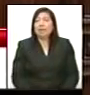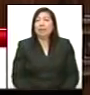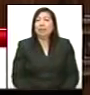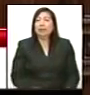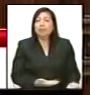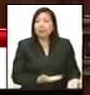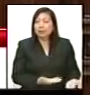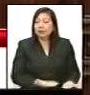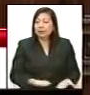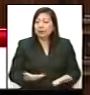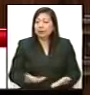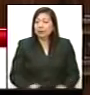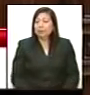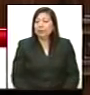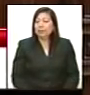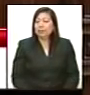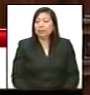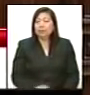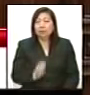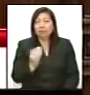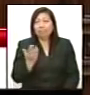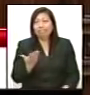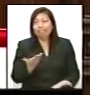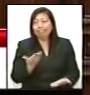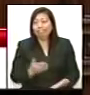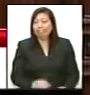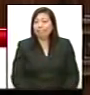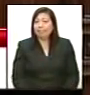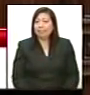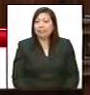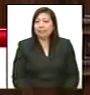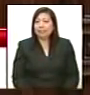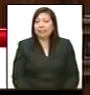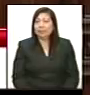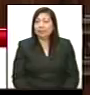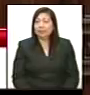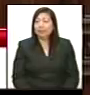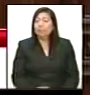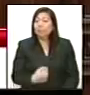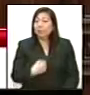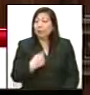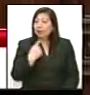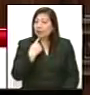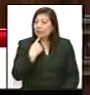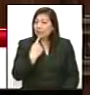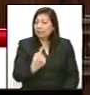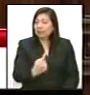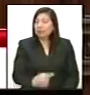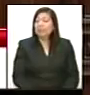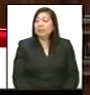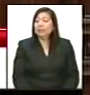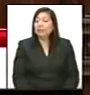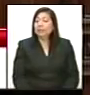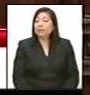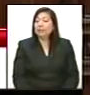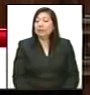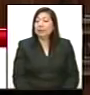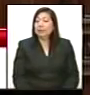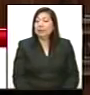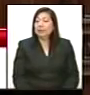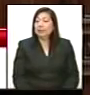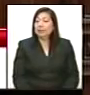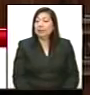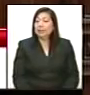llevar adelante sus negros propósitos. Voy a referirme en primer lugar